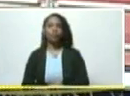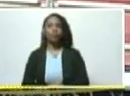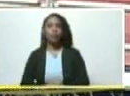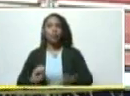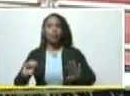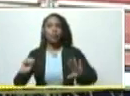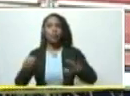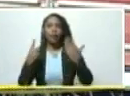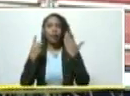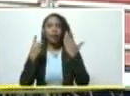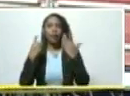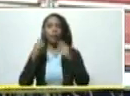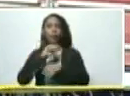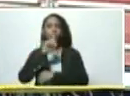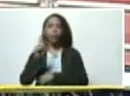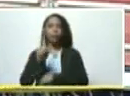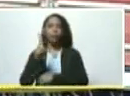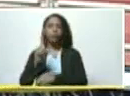sexta pregunta,